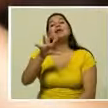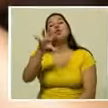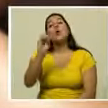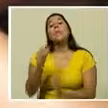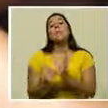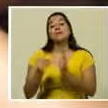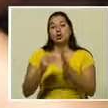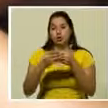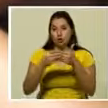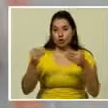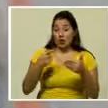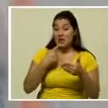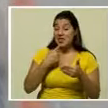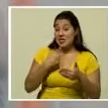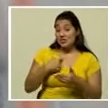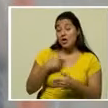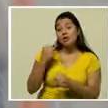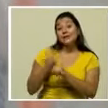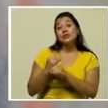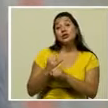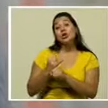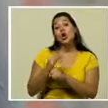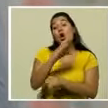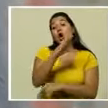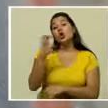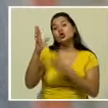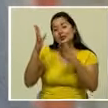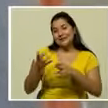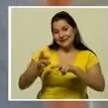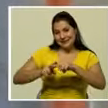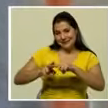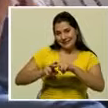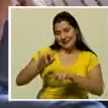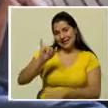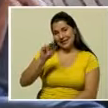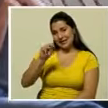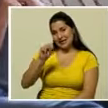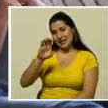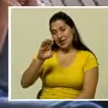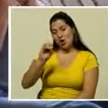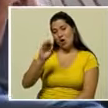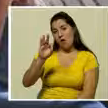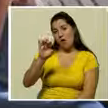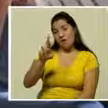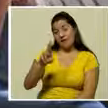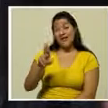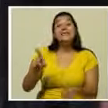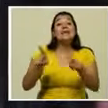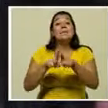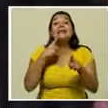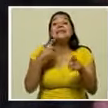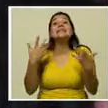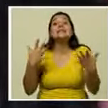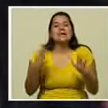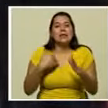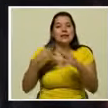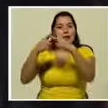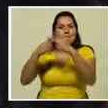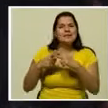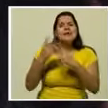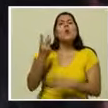millones, según los datos suministrados por el Instituto Costarricense de Ferrocarriles, el INCOFER. Además, la institución señala que ya se cuenta con un crédito